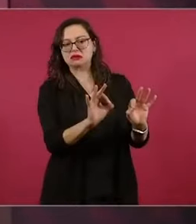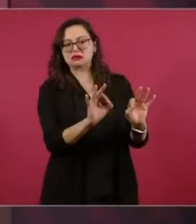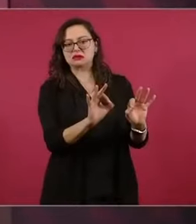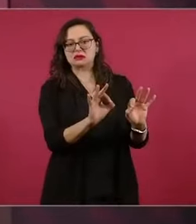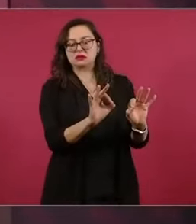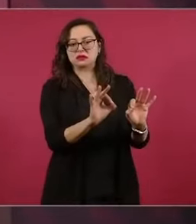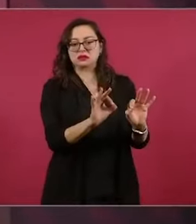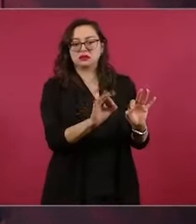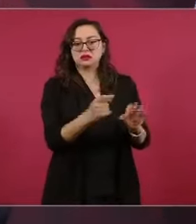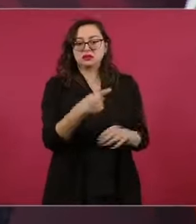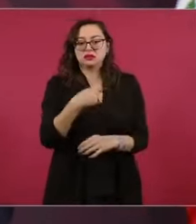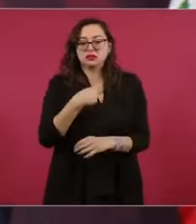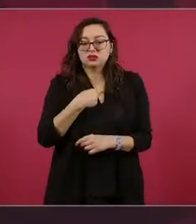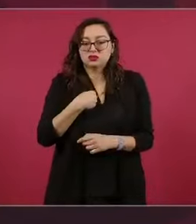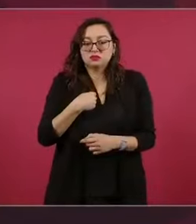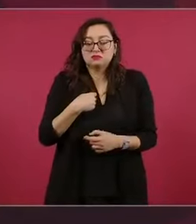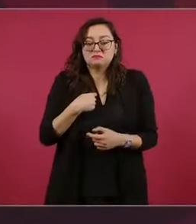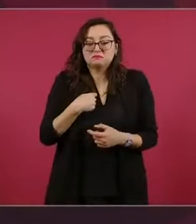y yo